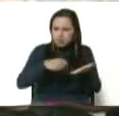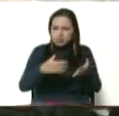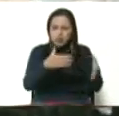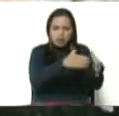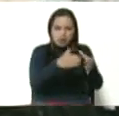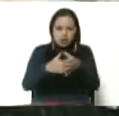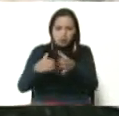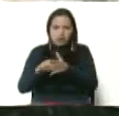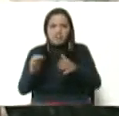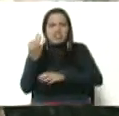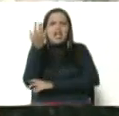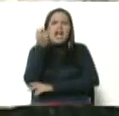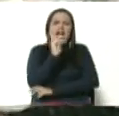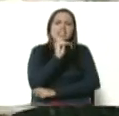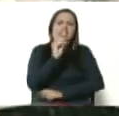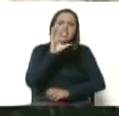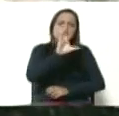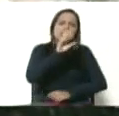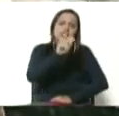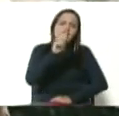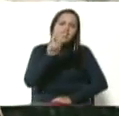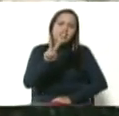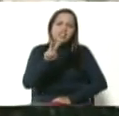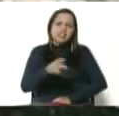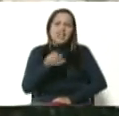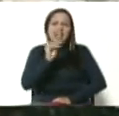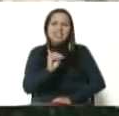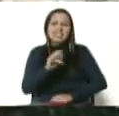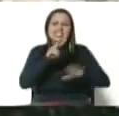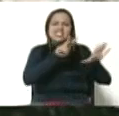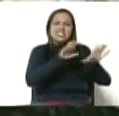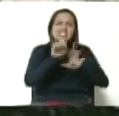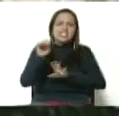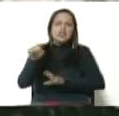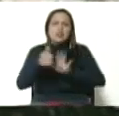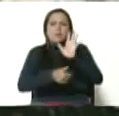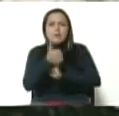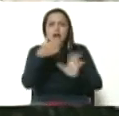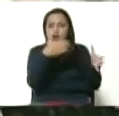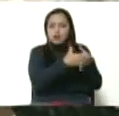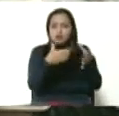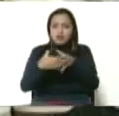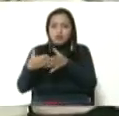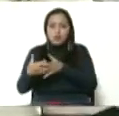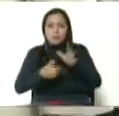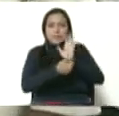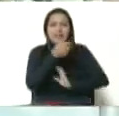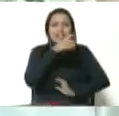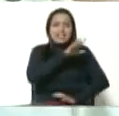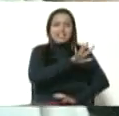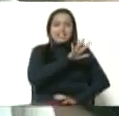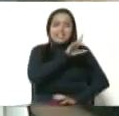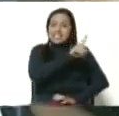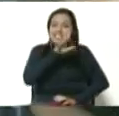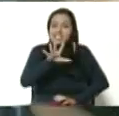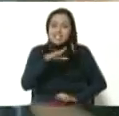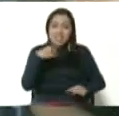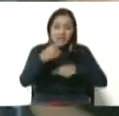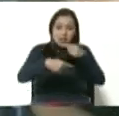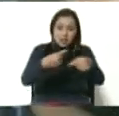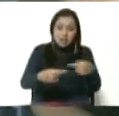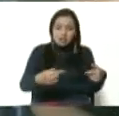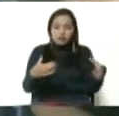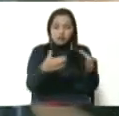y federaciones están en la CTV, somos 700, más de 700 sindicatos y más de 15 federaciones que están representadas en el